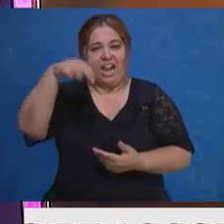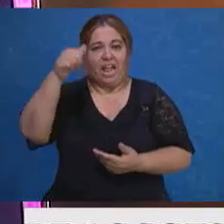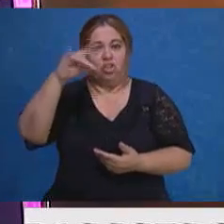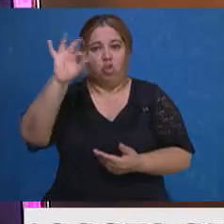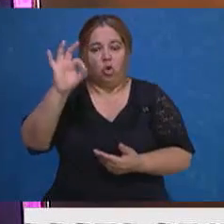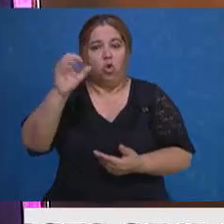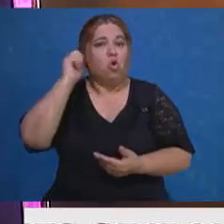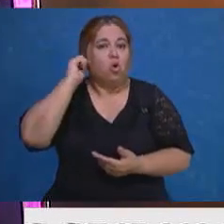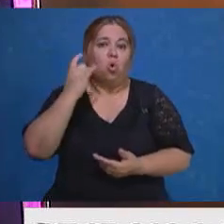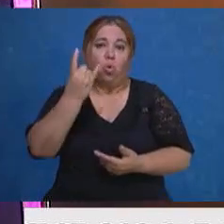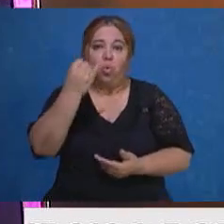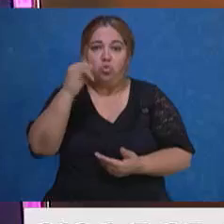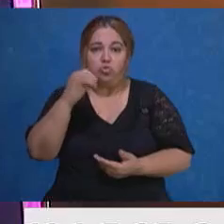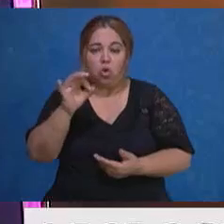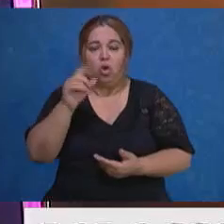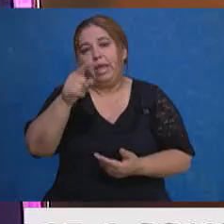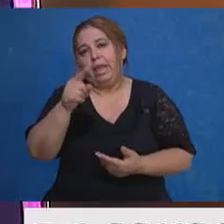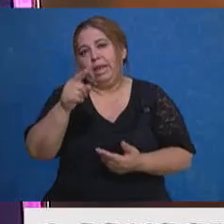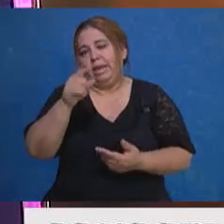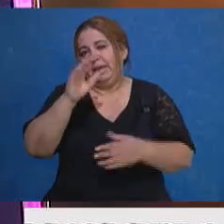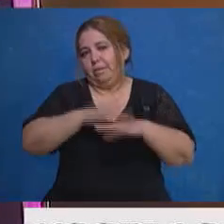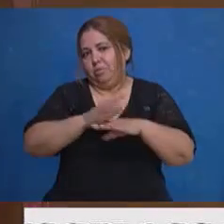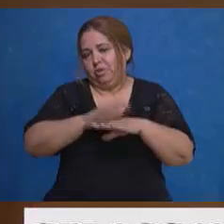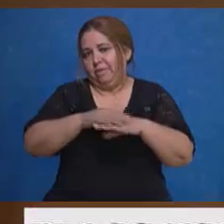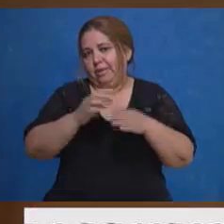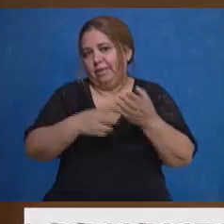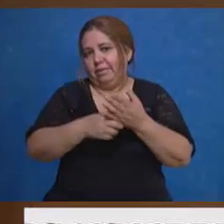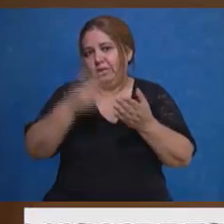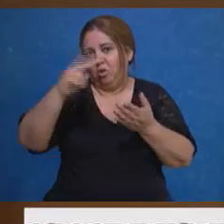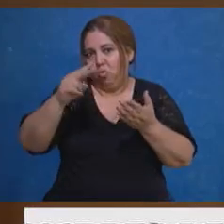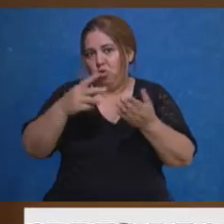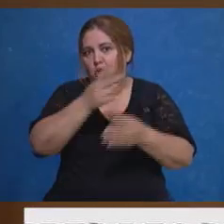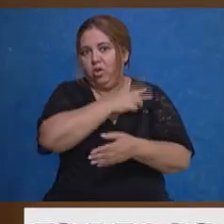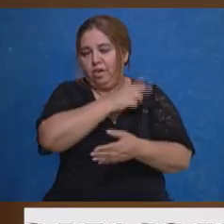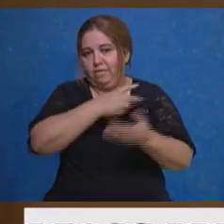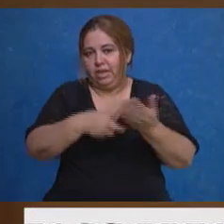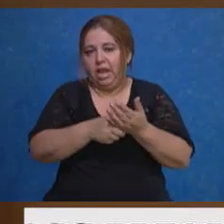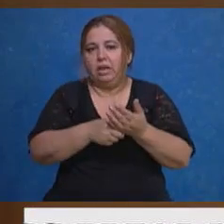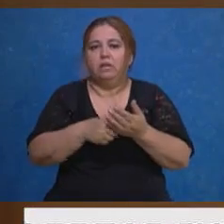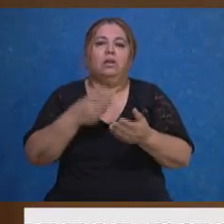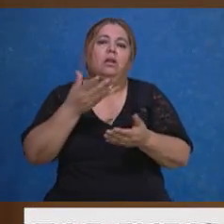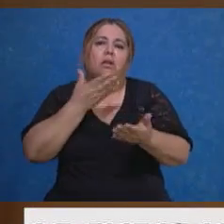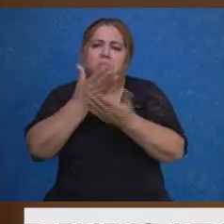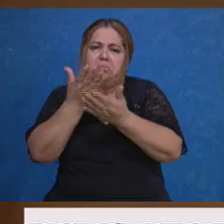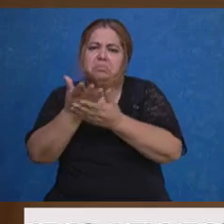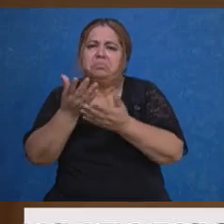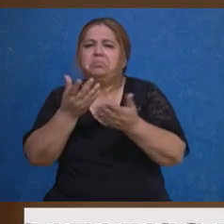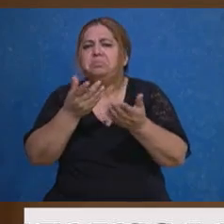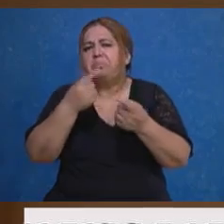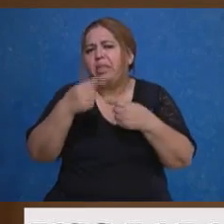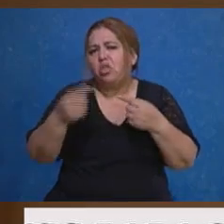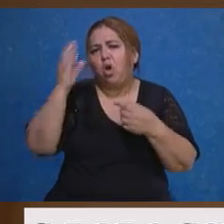causa. Ha habido una serie de apelaciones y de pedidos por parte de los abogados de Gil